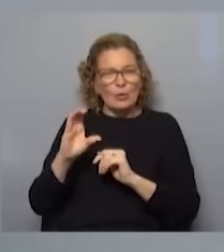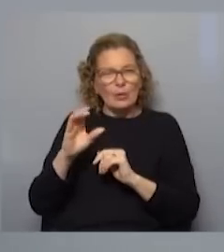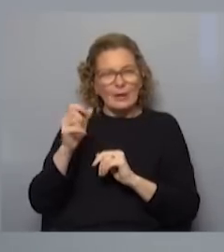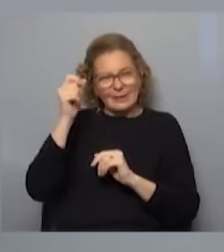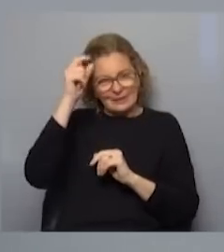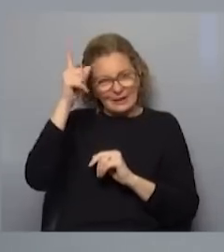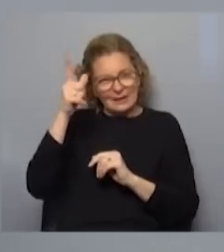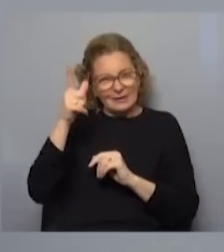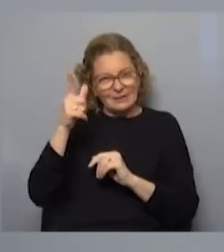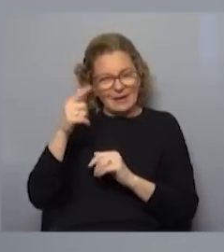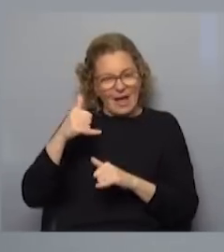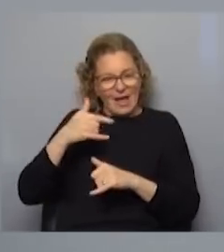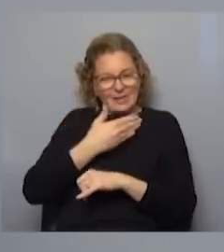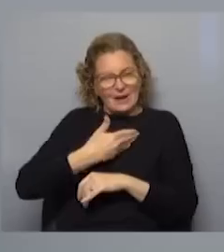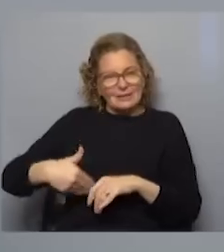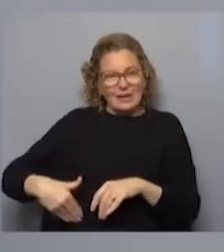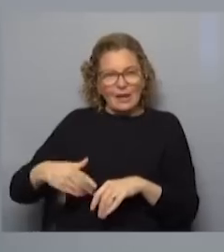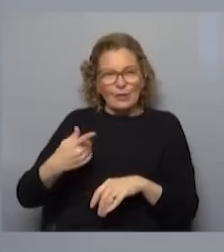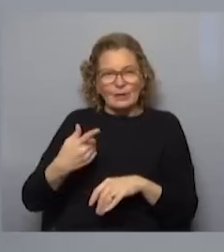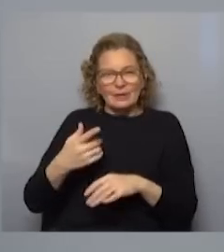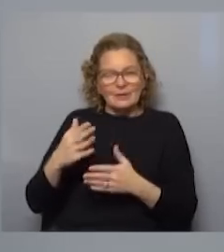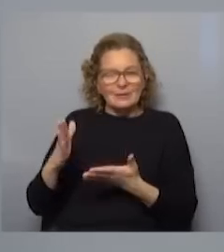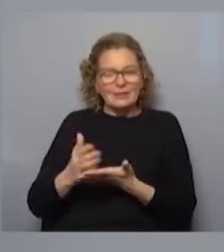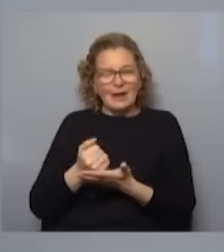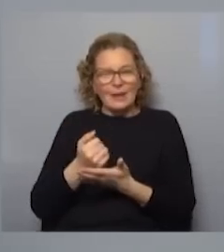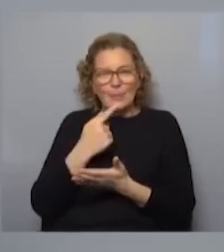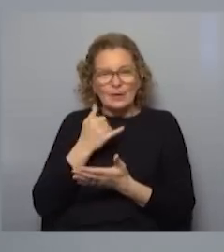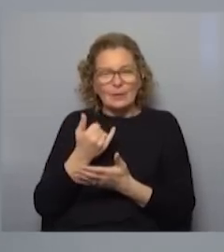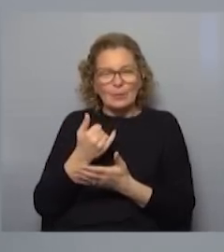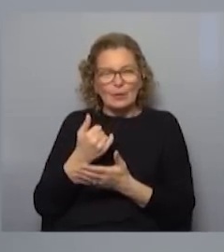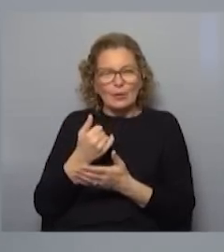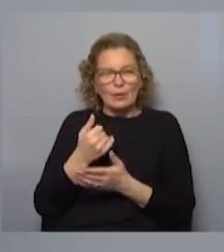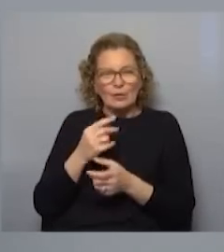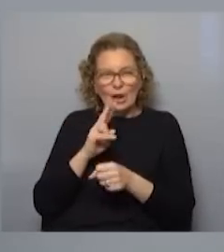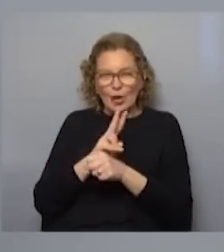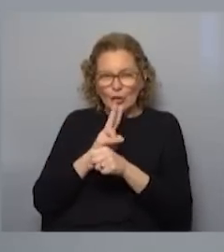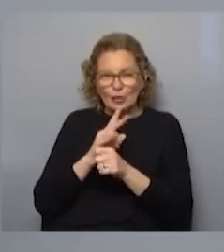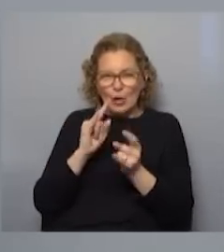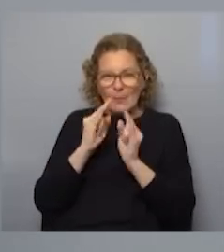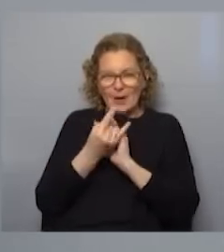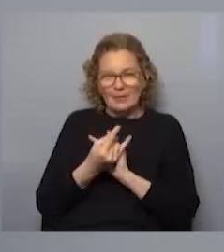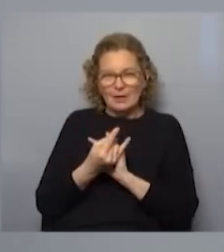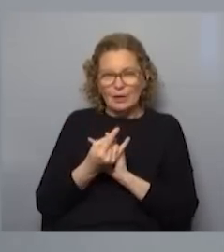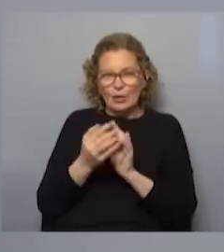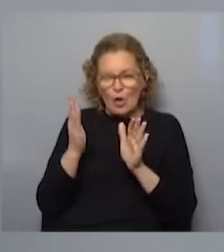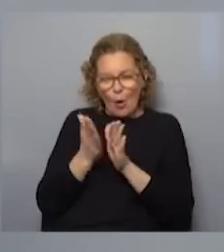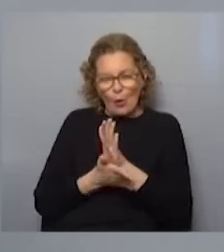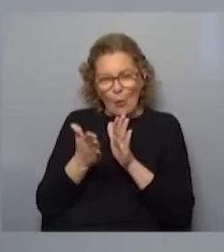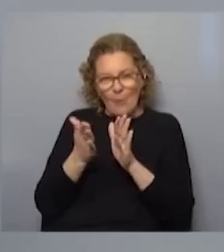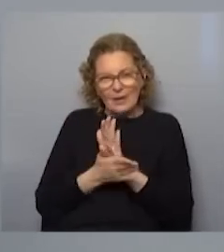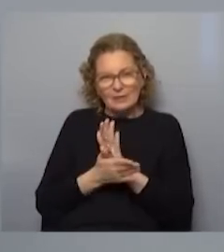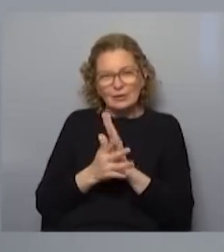a inteligencia estratégica del estado que sustraen del control parlamentario documentos